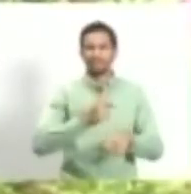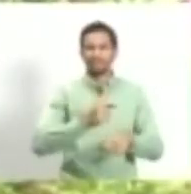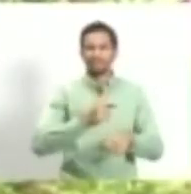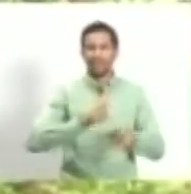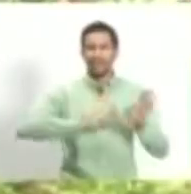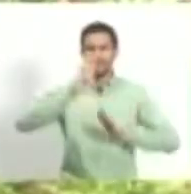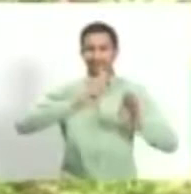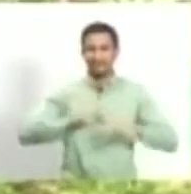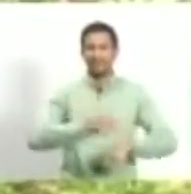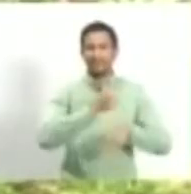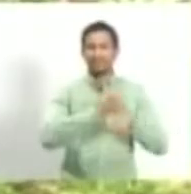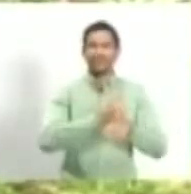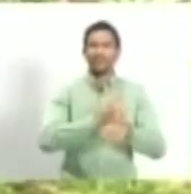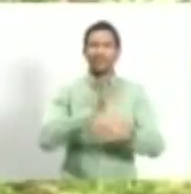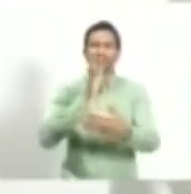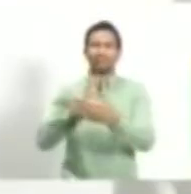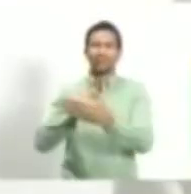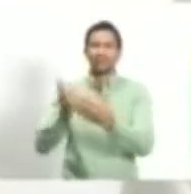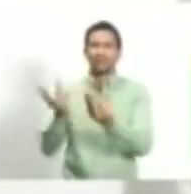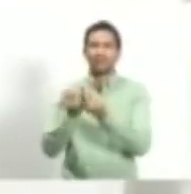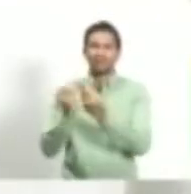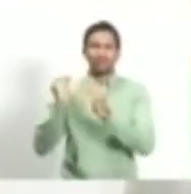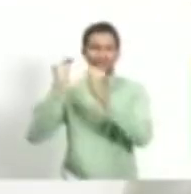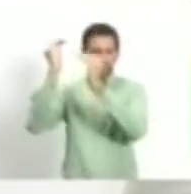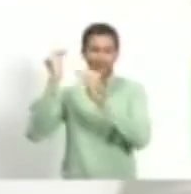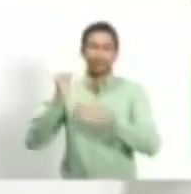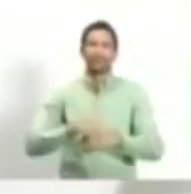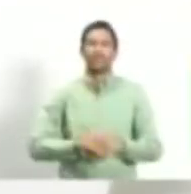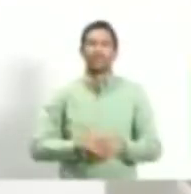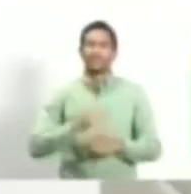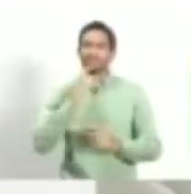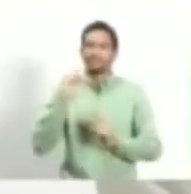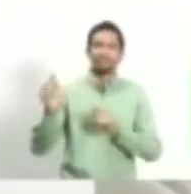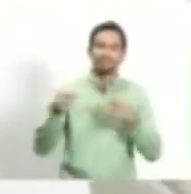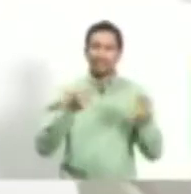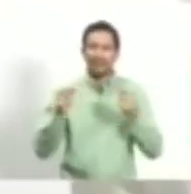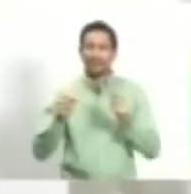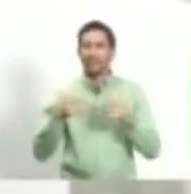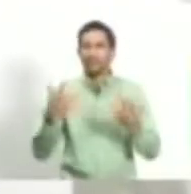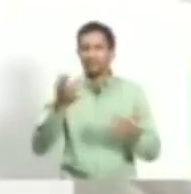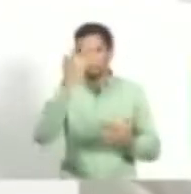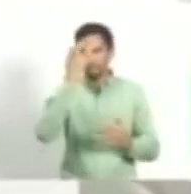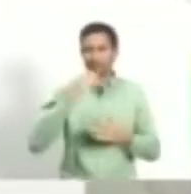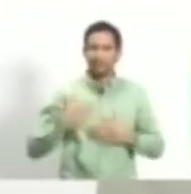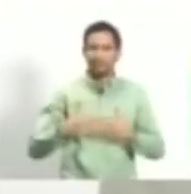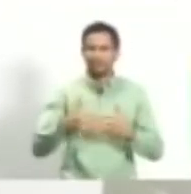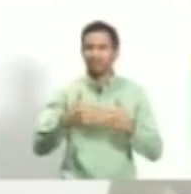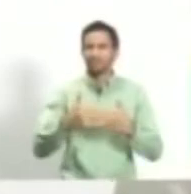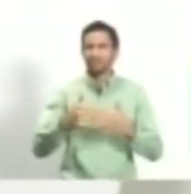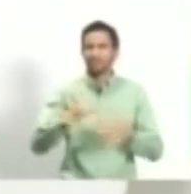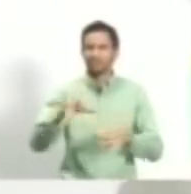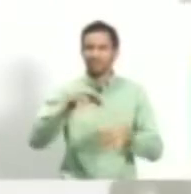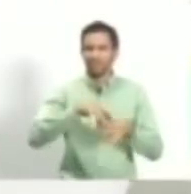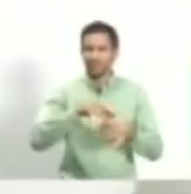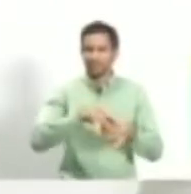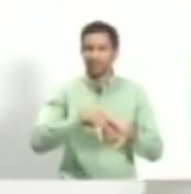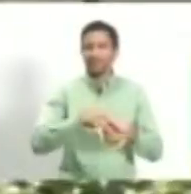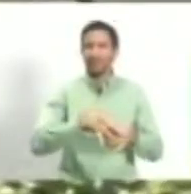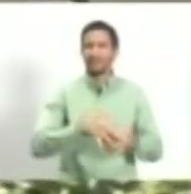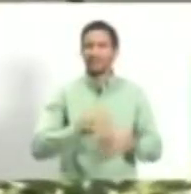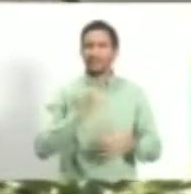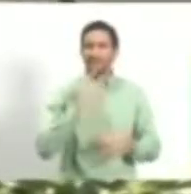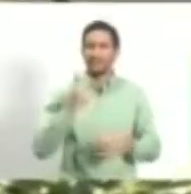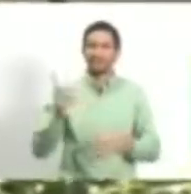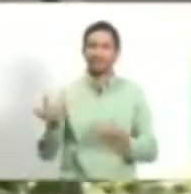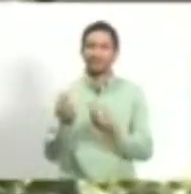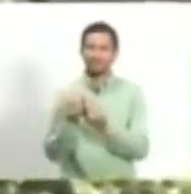en contra del miembro del Consejo Superior, César Lorduy, poniendo en discusión el proceso de su escogencia como representante del sector productivo y